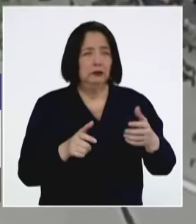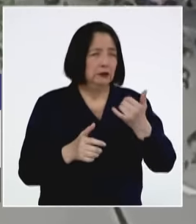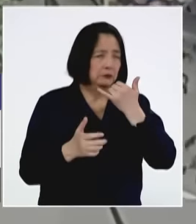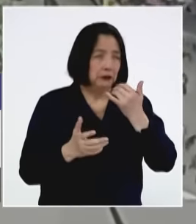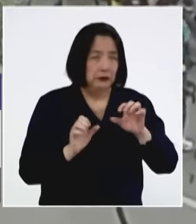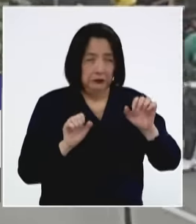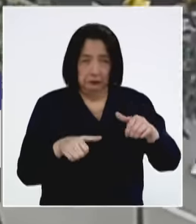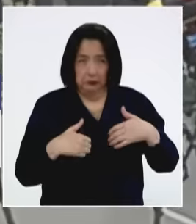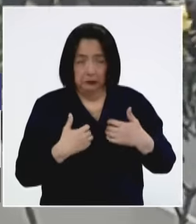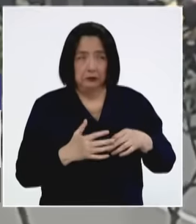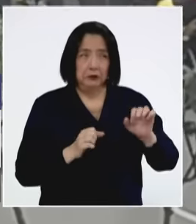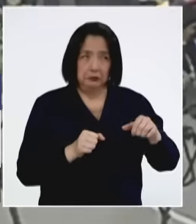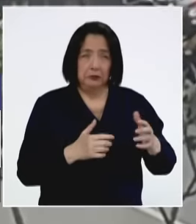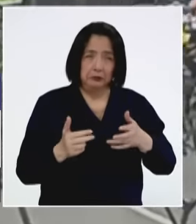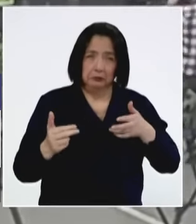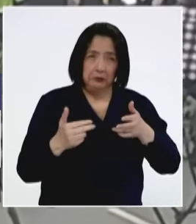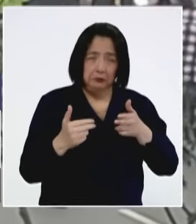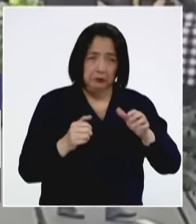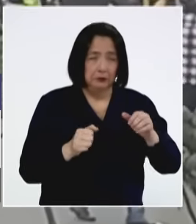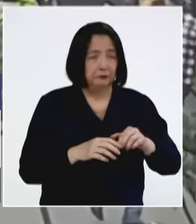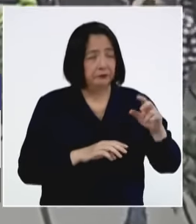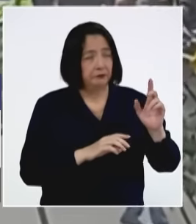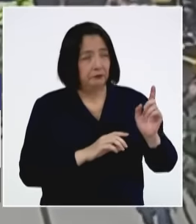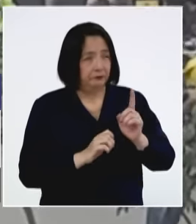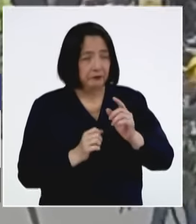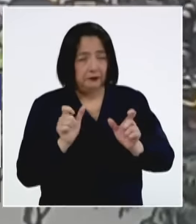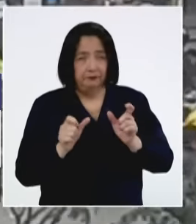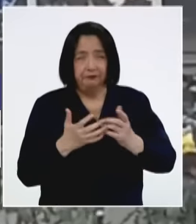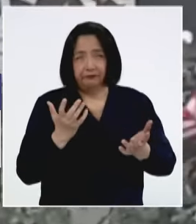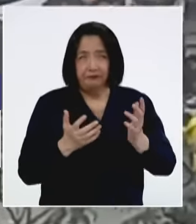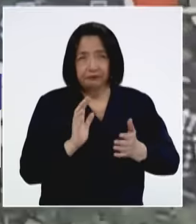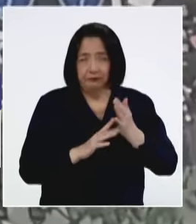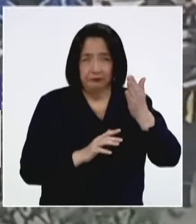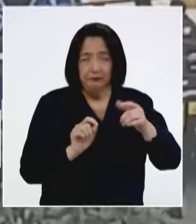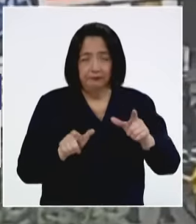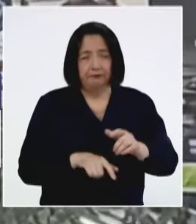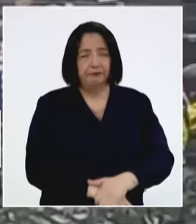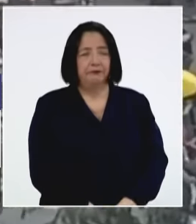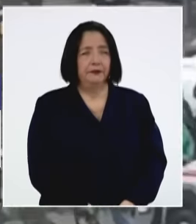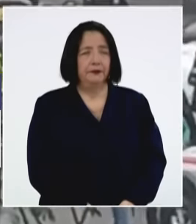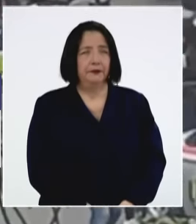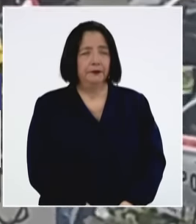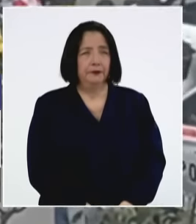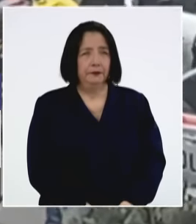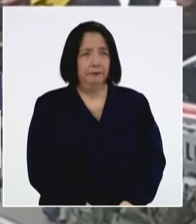¿Se puede transitar para todas las personas que pueden quizá estar por desplazarse a esa zona?